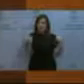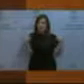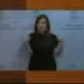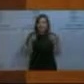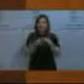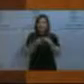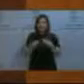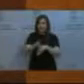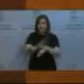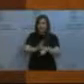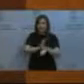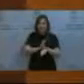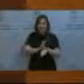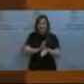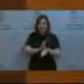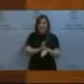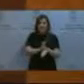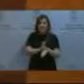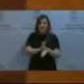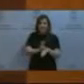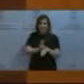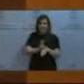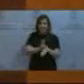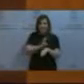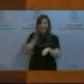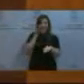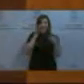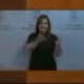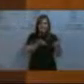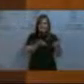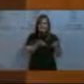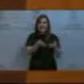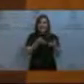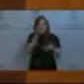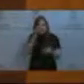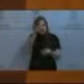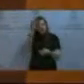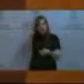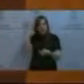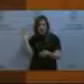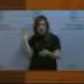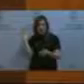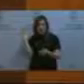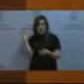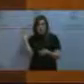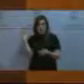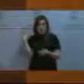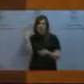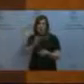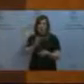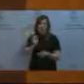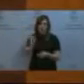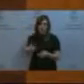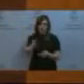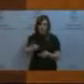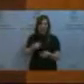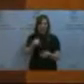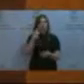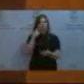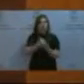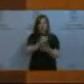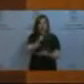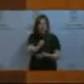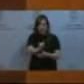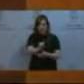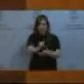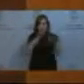la consejería, señora consejera, y a la vista de los hechos, ha mirado 4 años para otro lado. Y las pruebas, me remito, se han